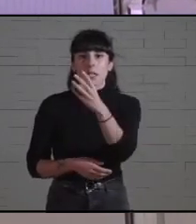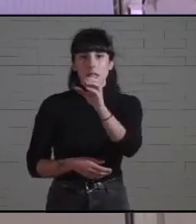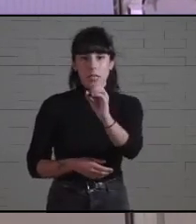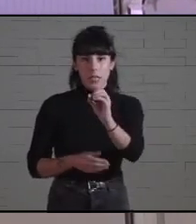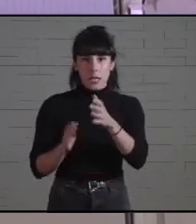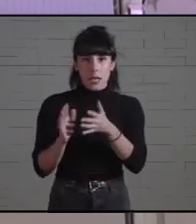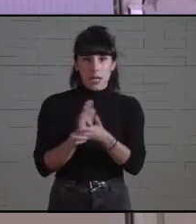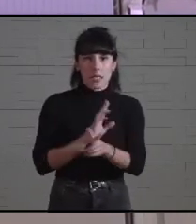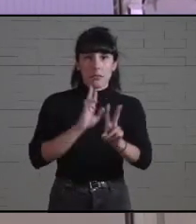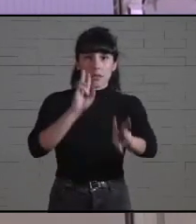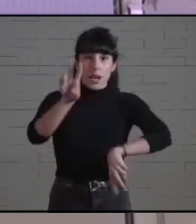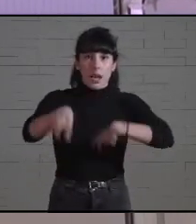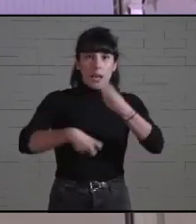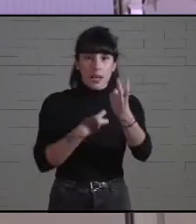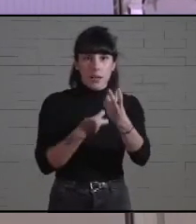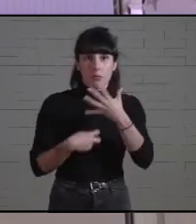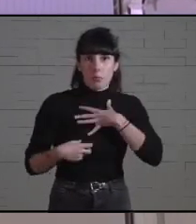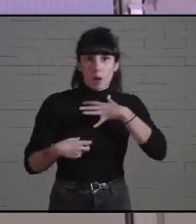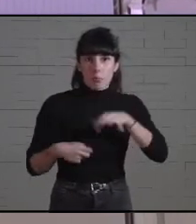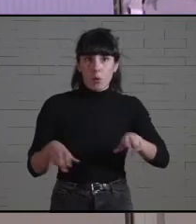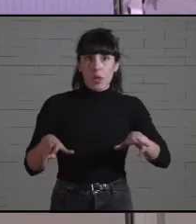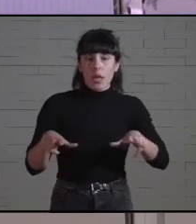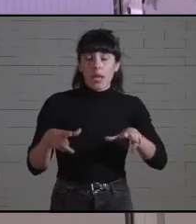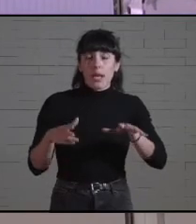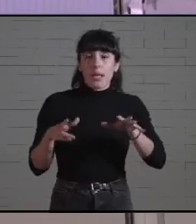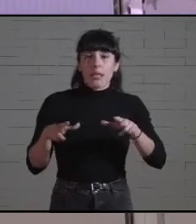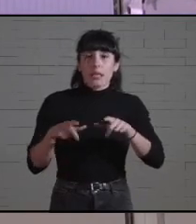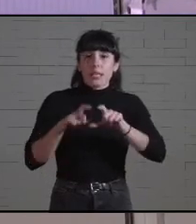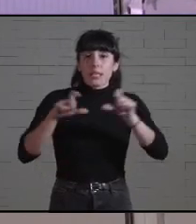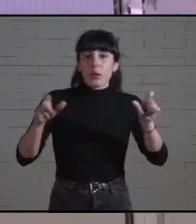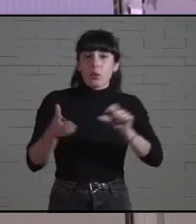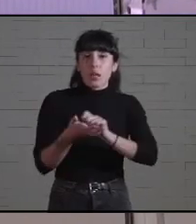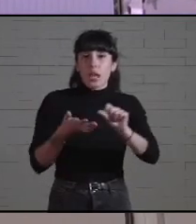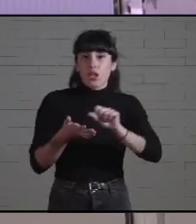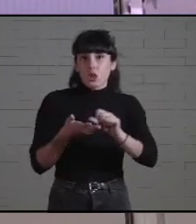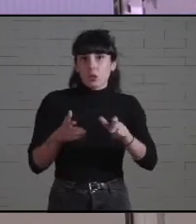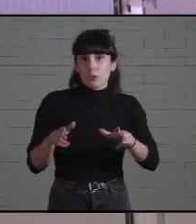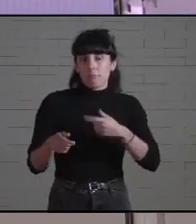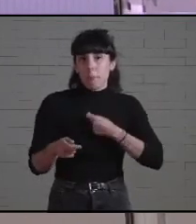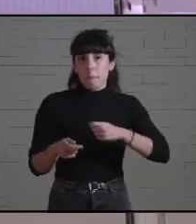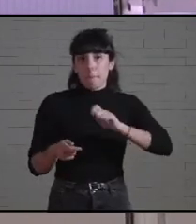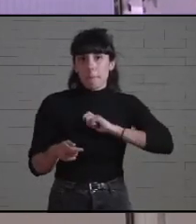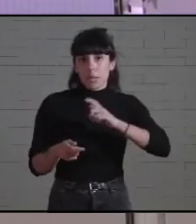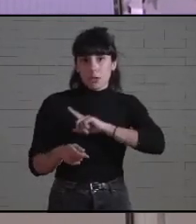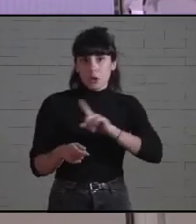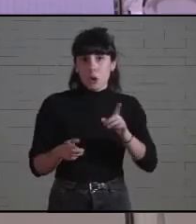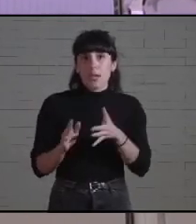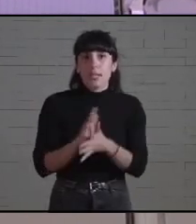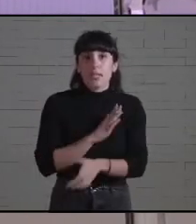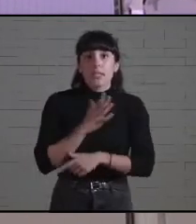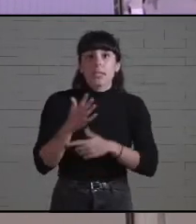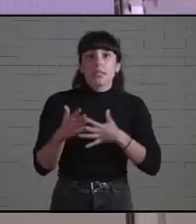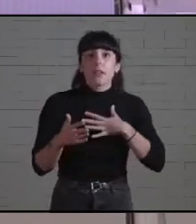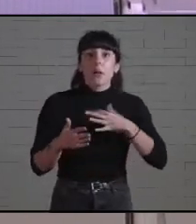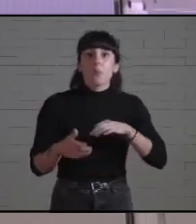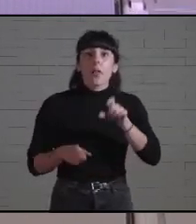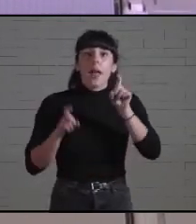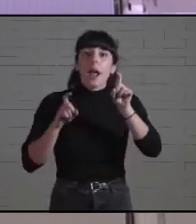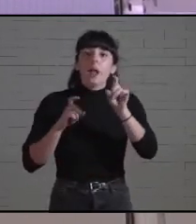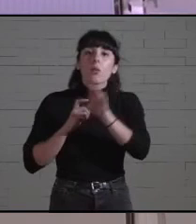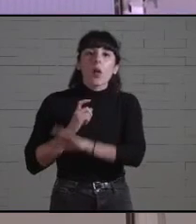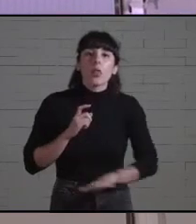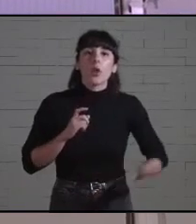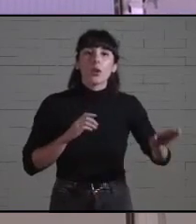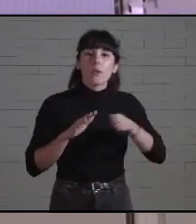reforma que no tiene coste adicional para la Seguridad Social. Séptimo, garantizar el derecho universal y gratuito a una plaza de educación infantil de